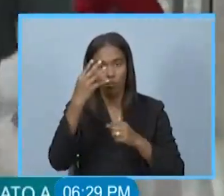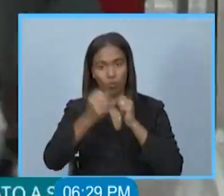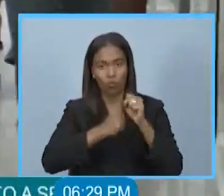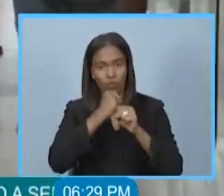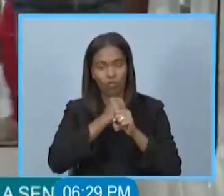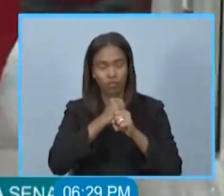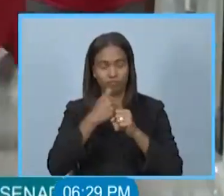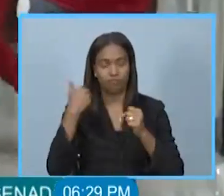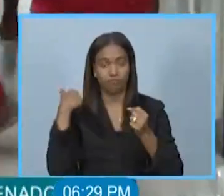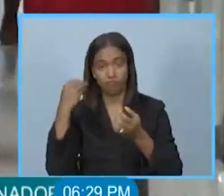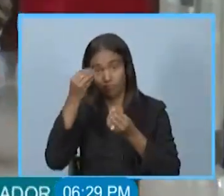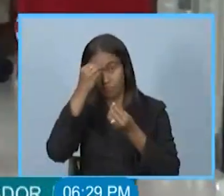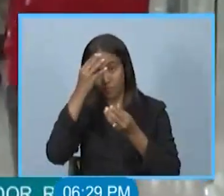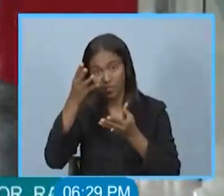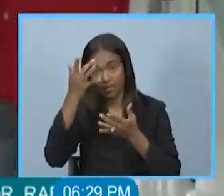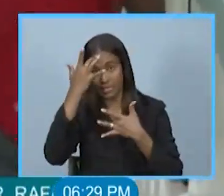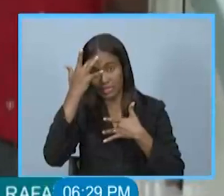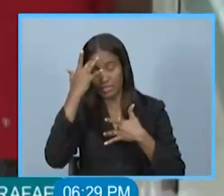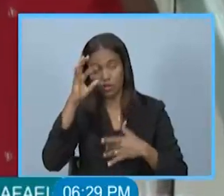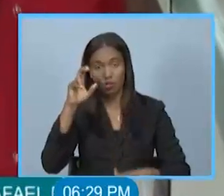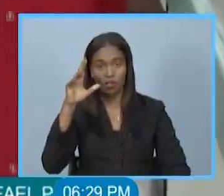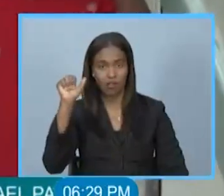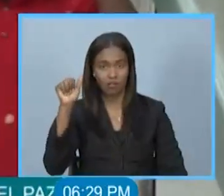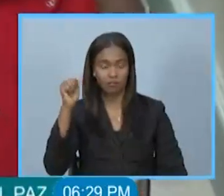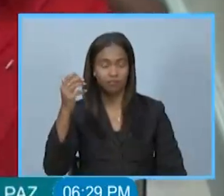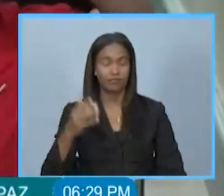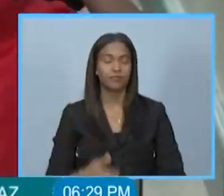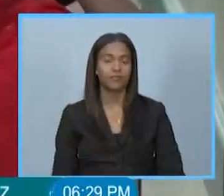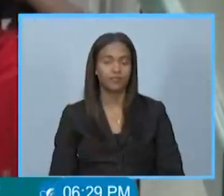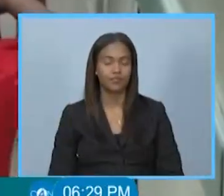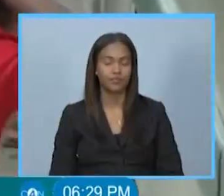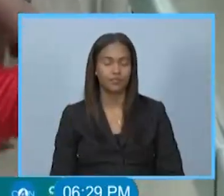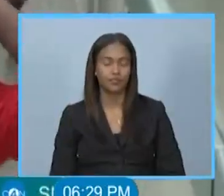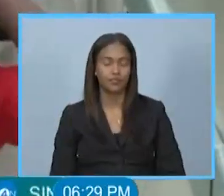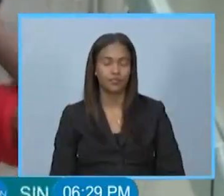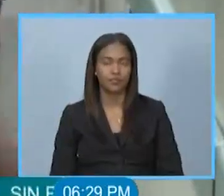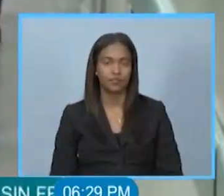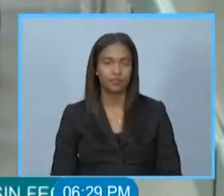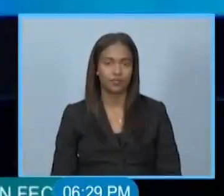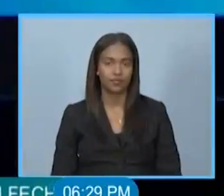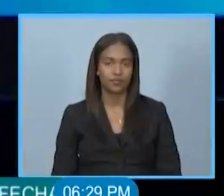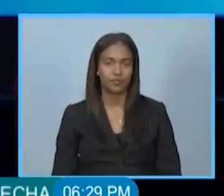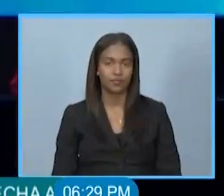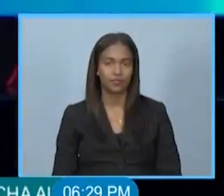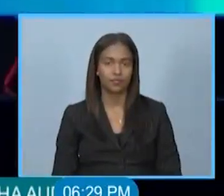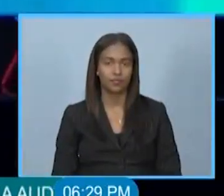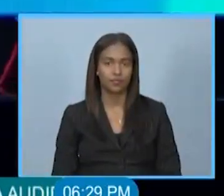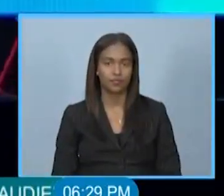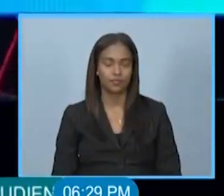diagnosticado con cólera Gioconda Paulina central de noticias